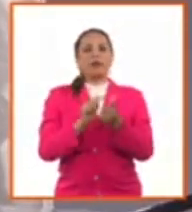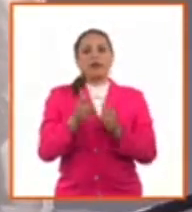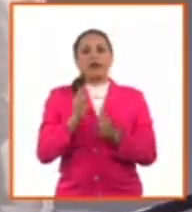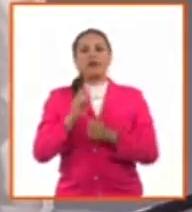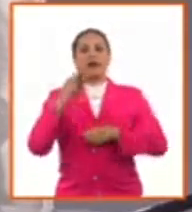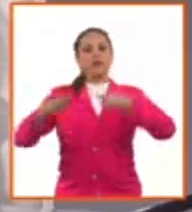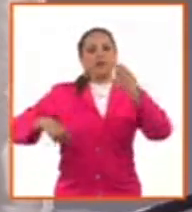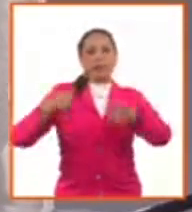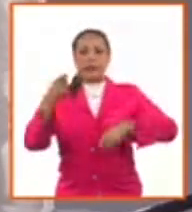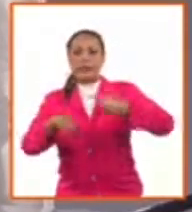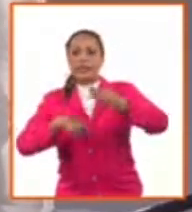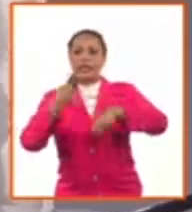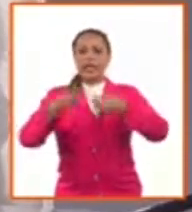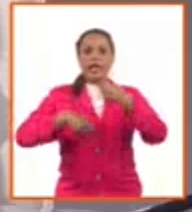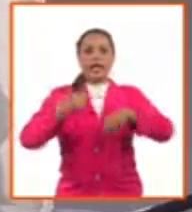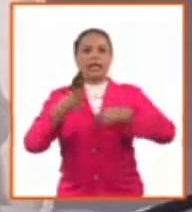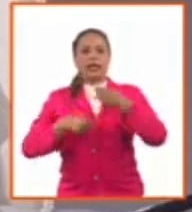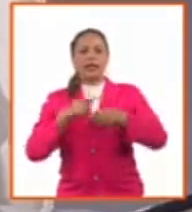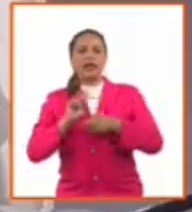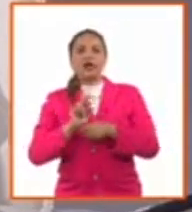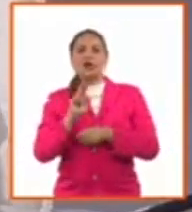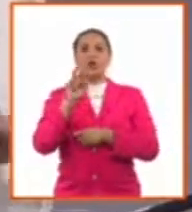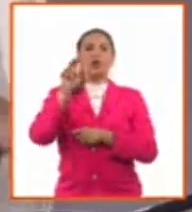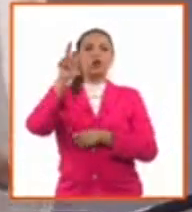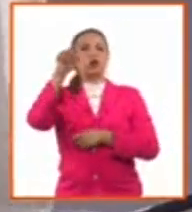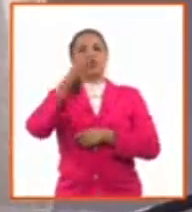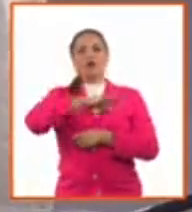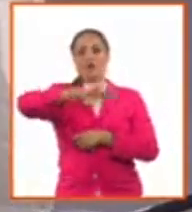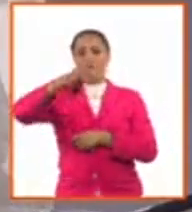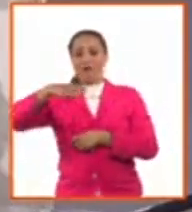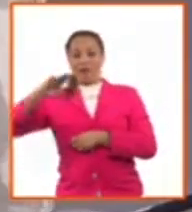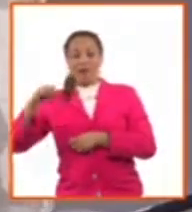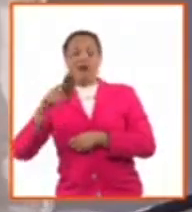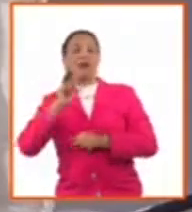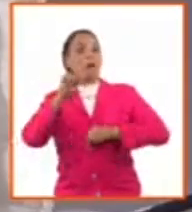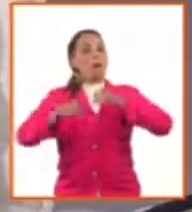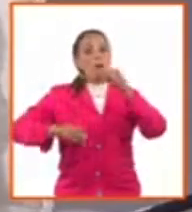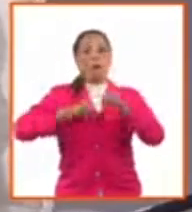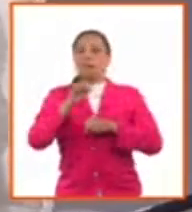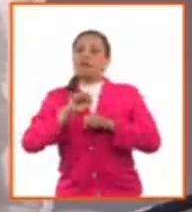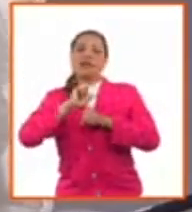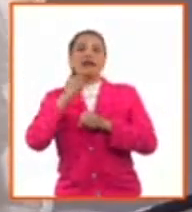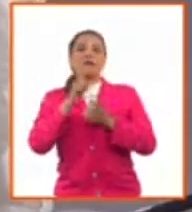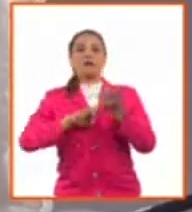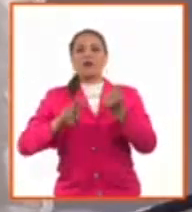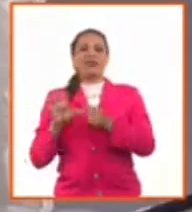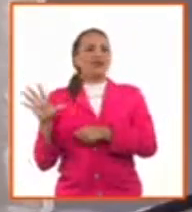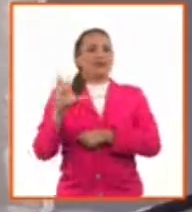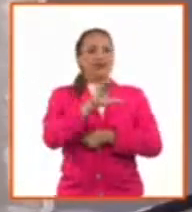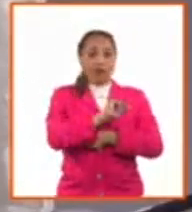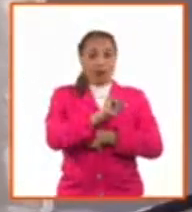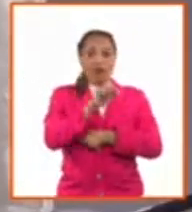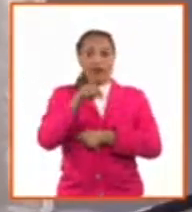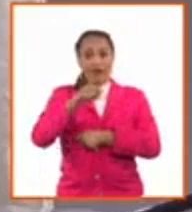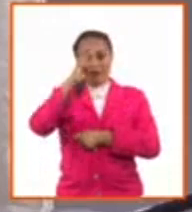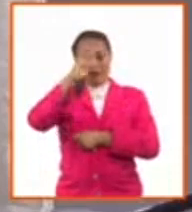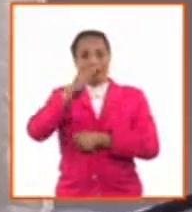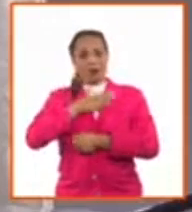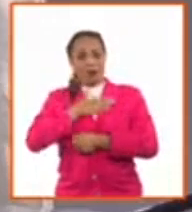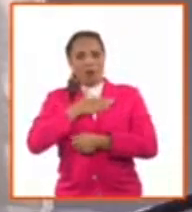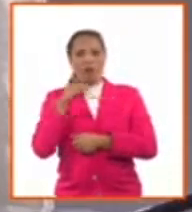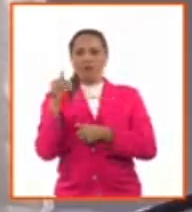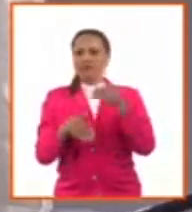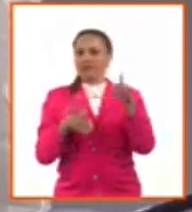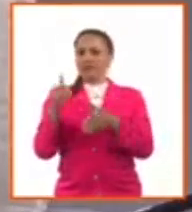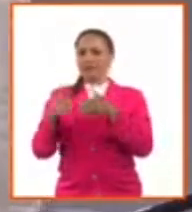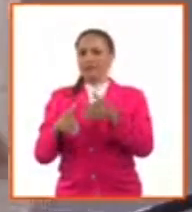deportivas, bicicletadas. Además subimos los picos más altos del país en todas las provincias de nuestro